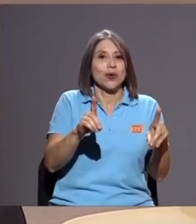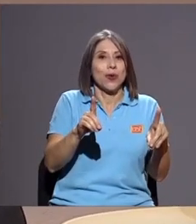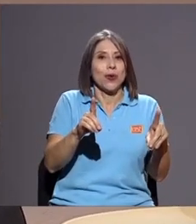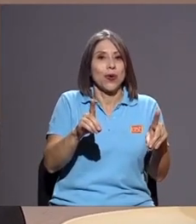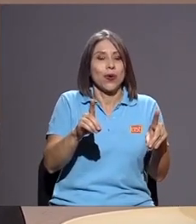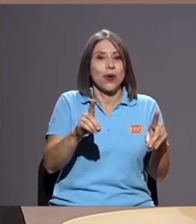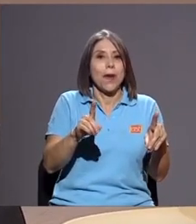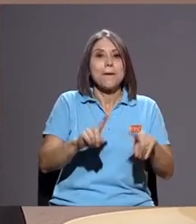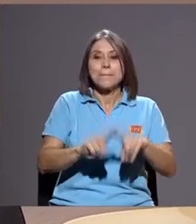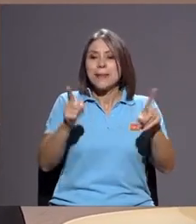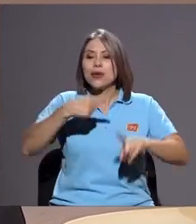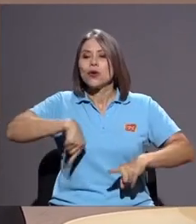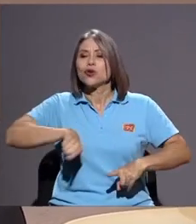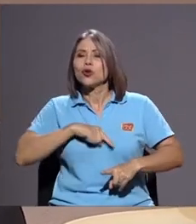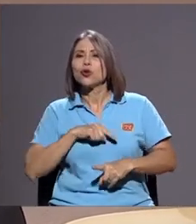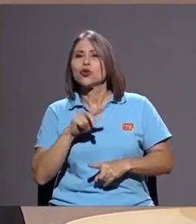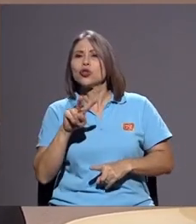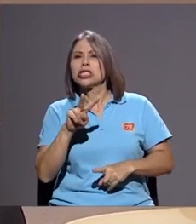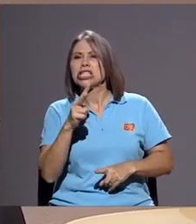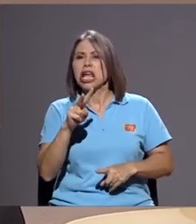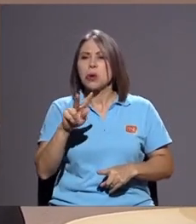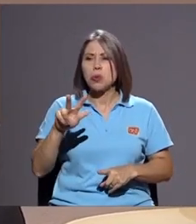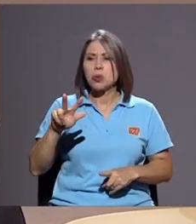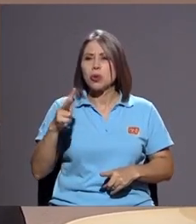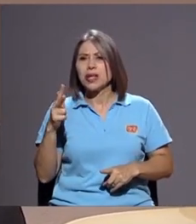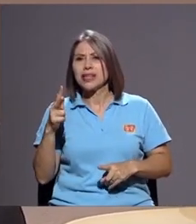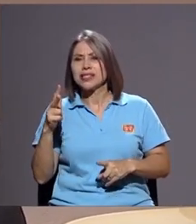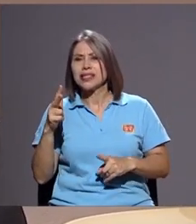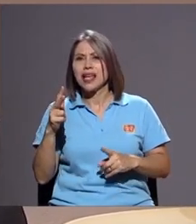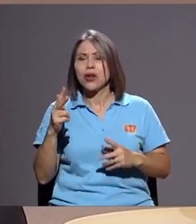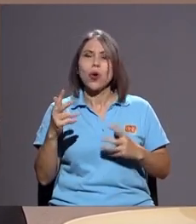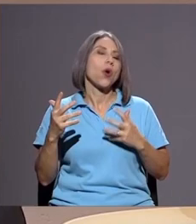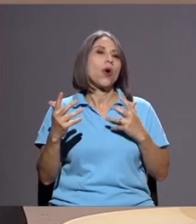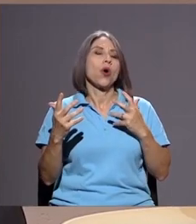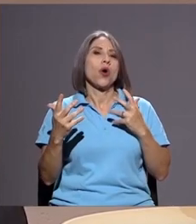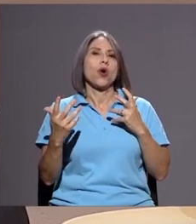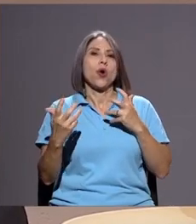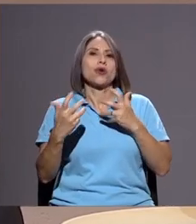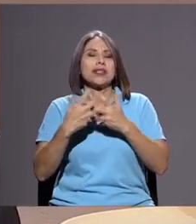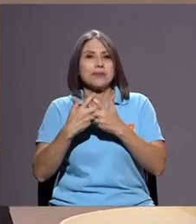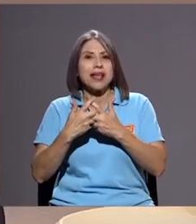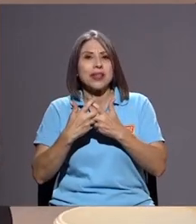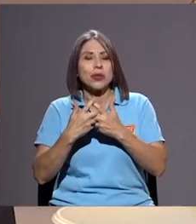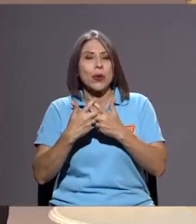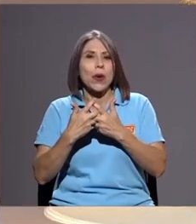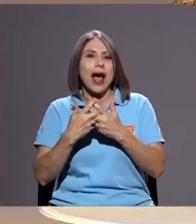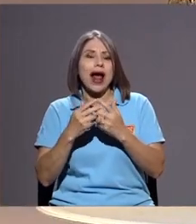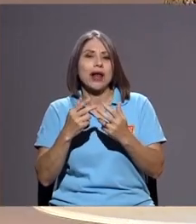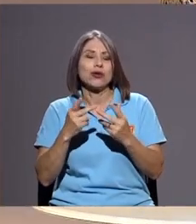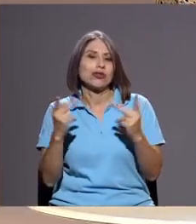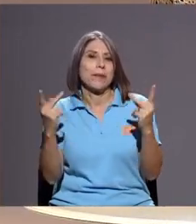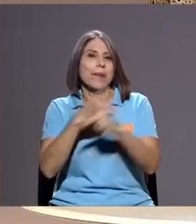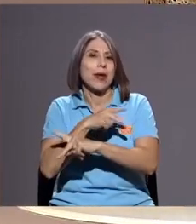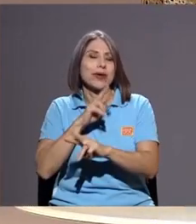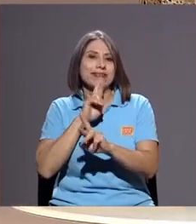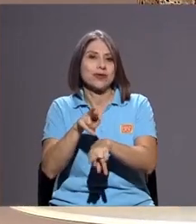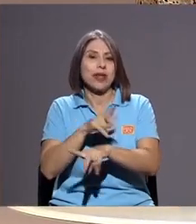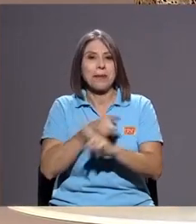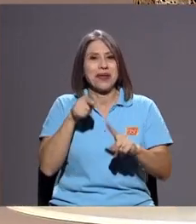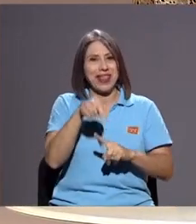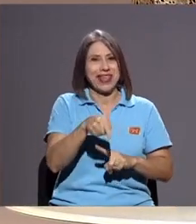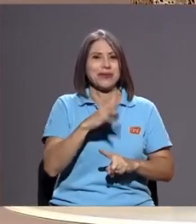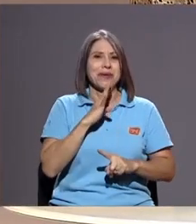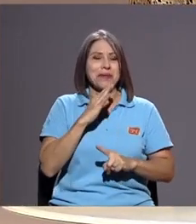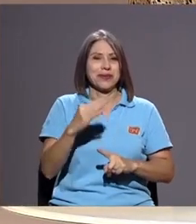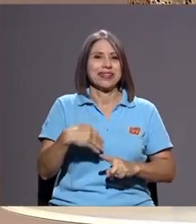o segundo con respecto al cause tenemos los peores resultados pero hablaremos de eso de